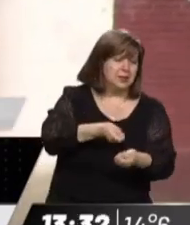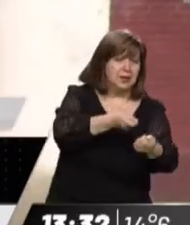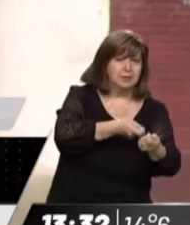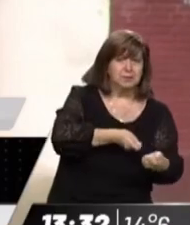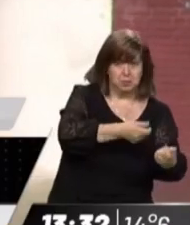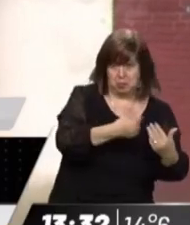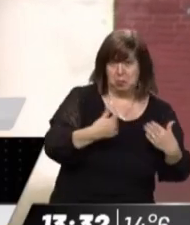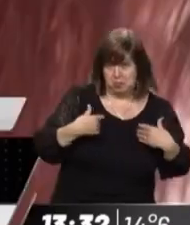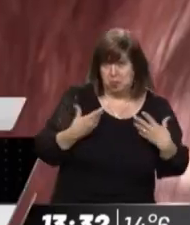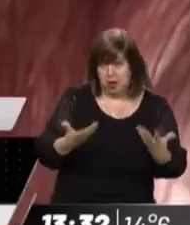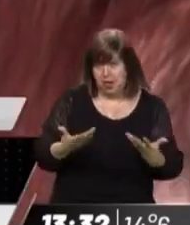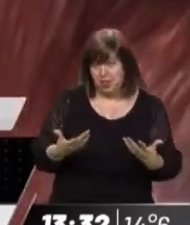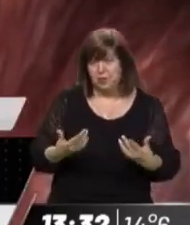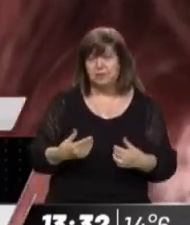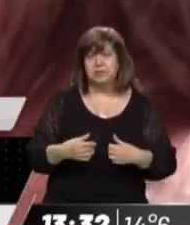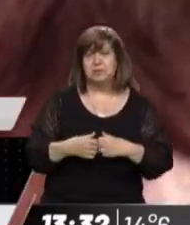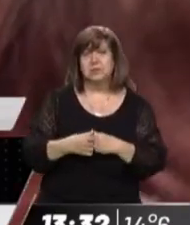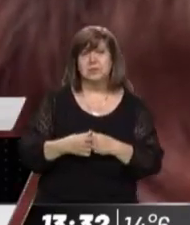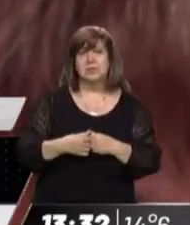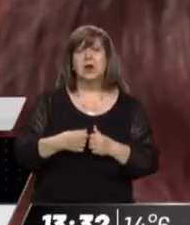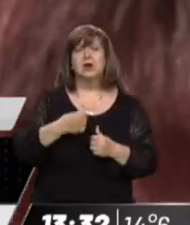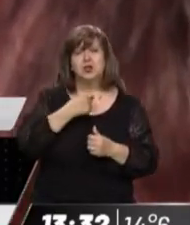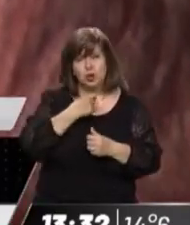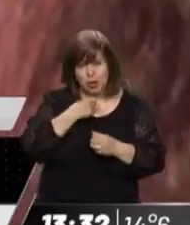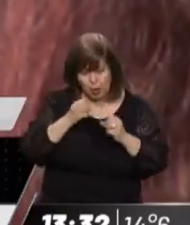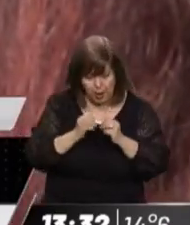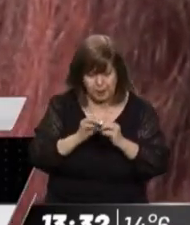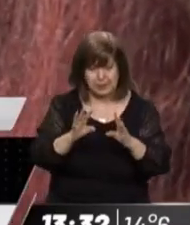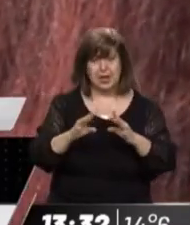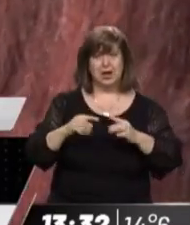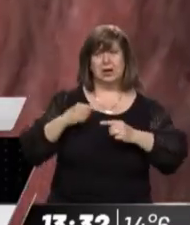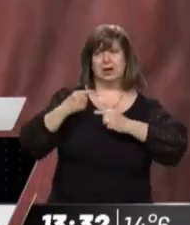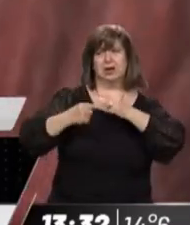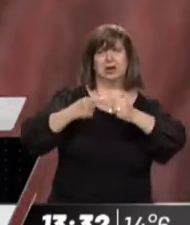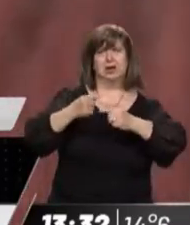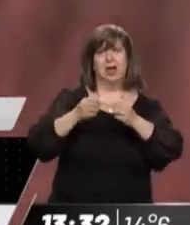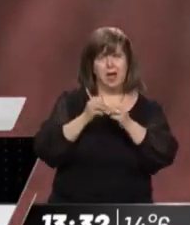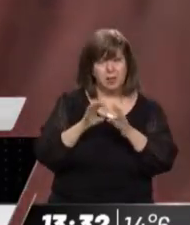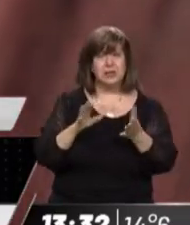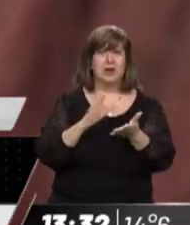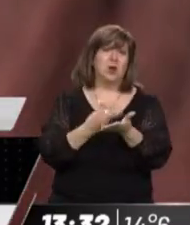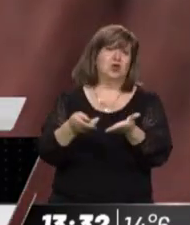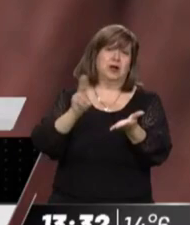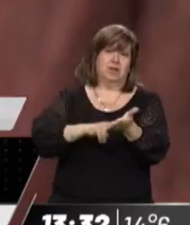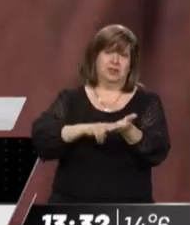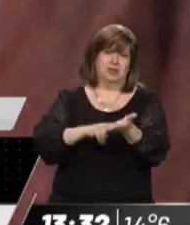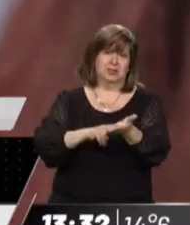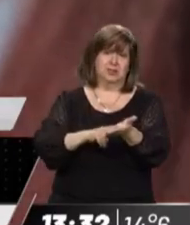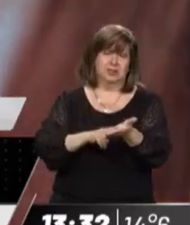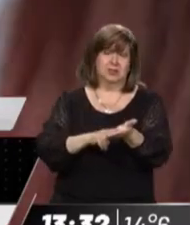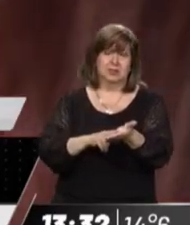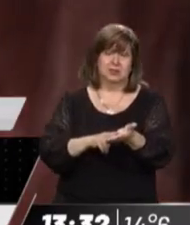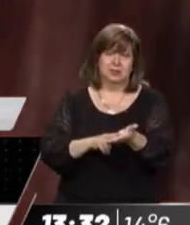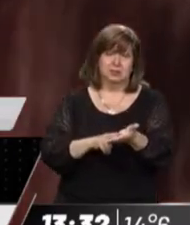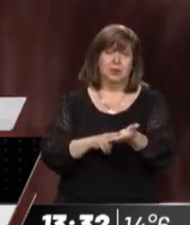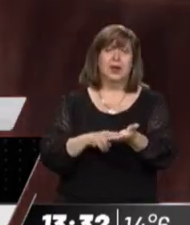Yo sé que las cosas no están fácil, pero yo creo que todo se puede, ¿no? Para el que quiere, todo es